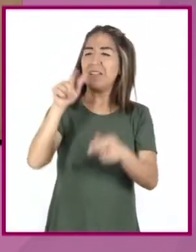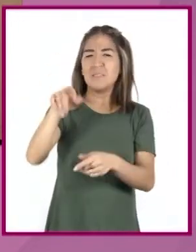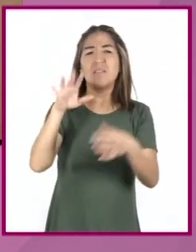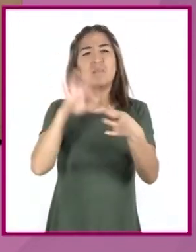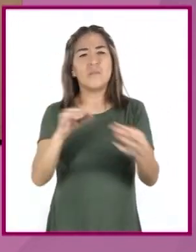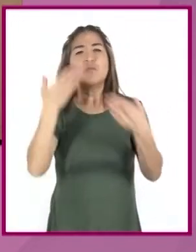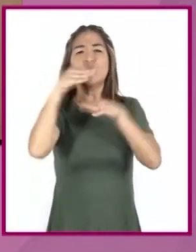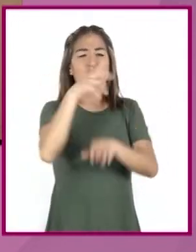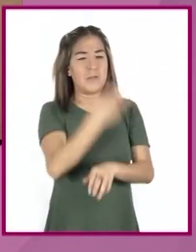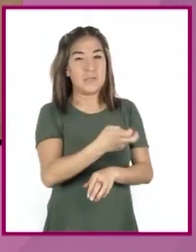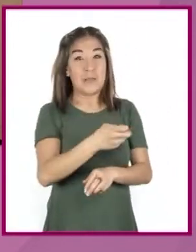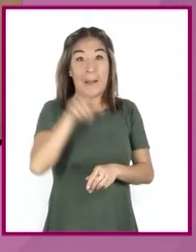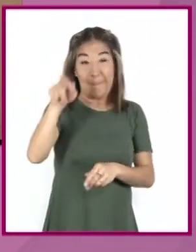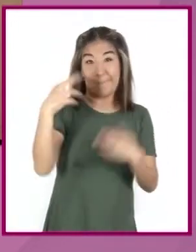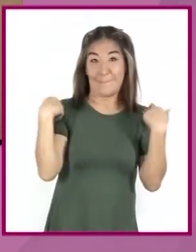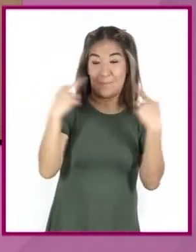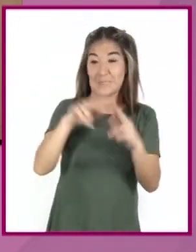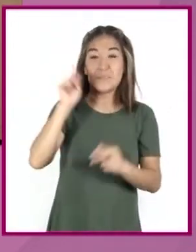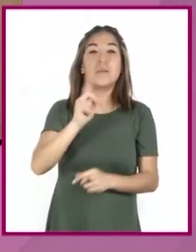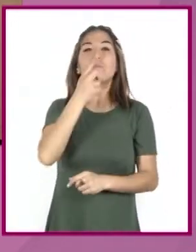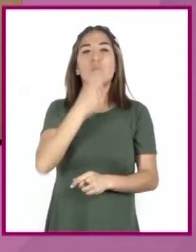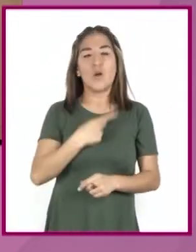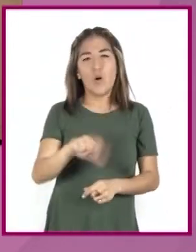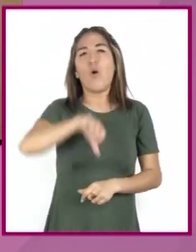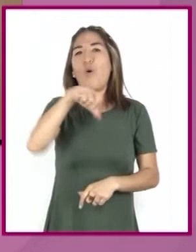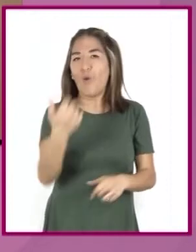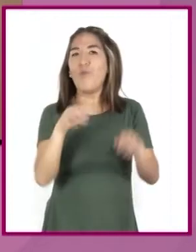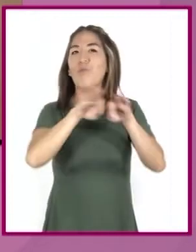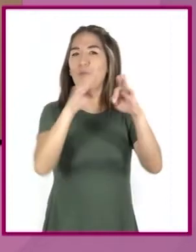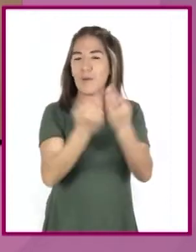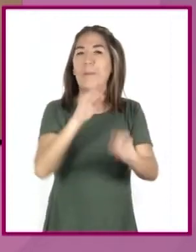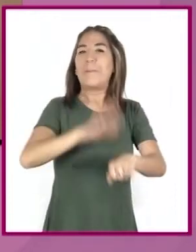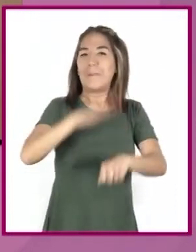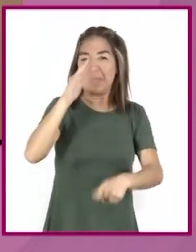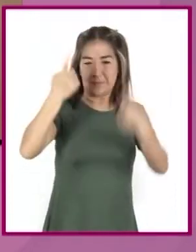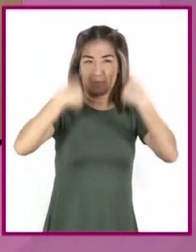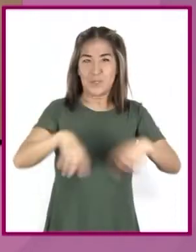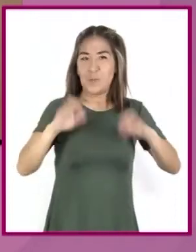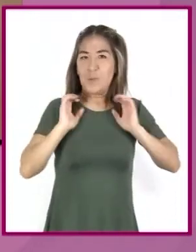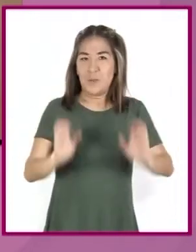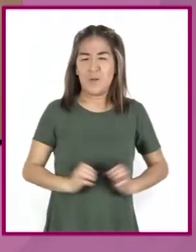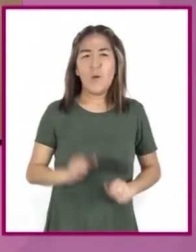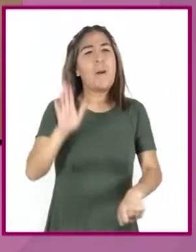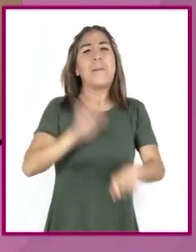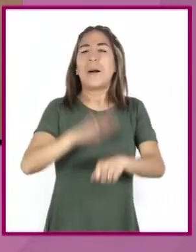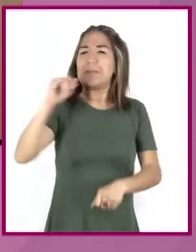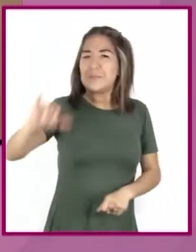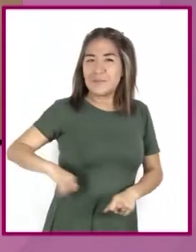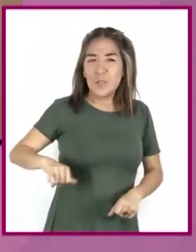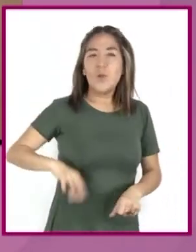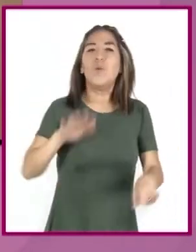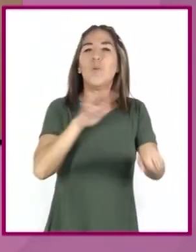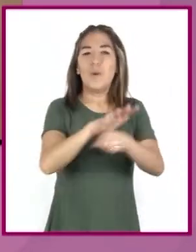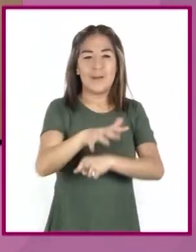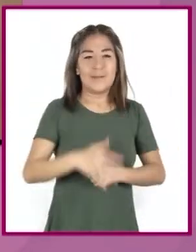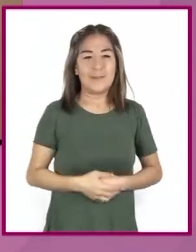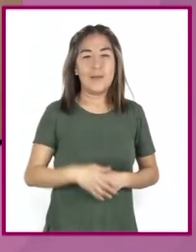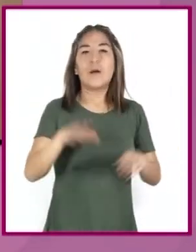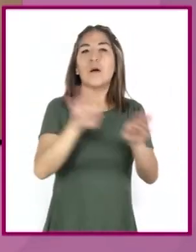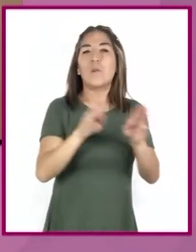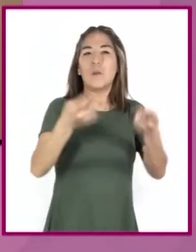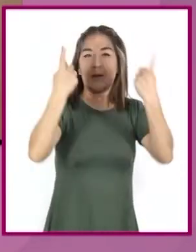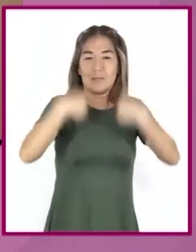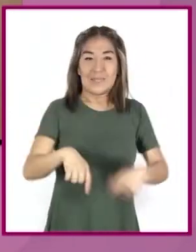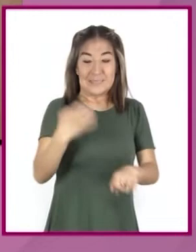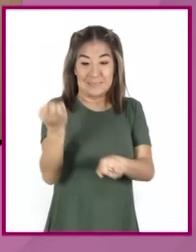ella me habló de otras más que forman parte de nuestro cuerpo. Las que más me llamaron la atención son aquellas que forman parte de